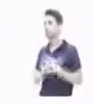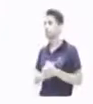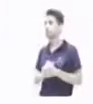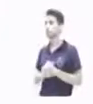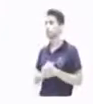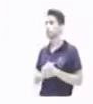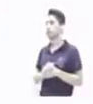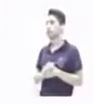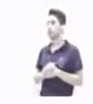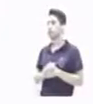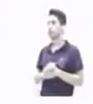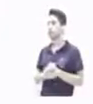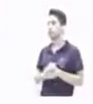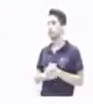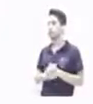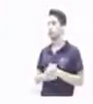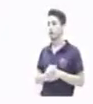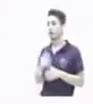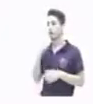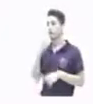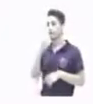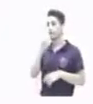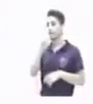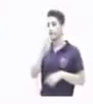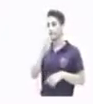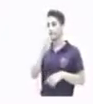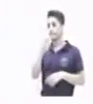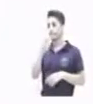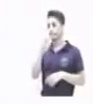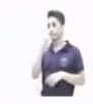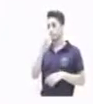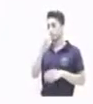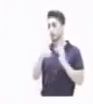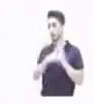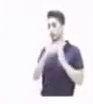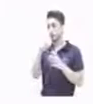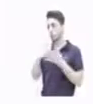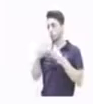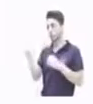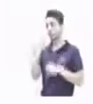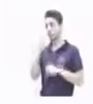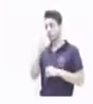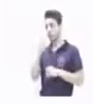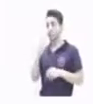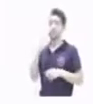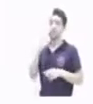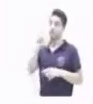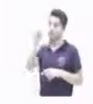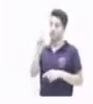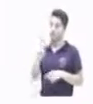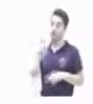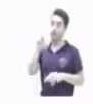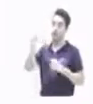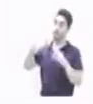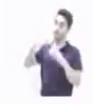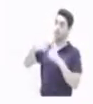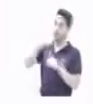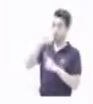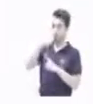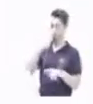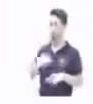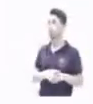1 por, y esto sería 3 menos 1, sería 2. Y como es factorial, también sería 2 por